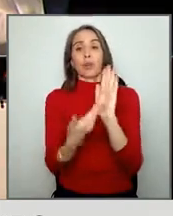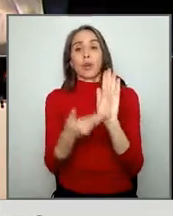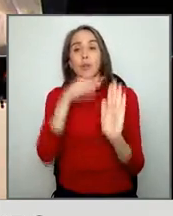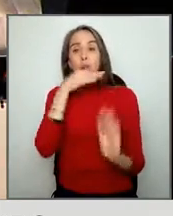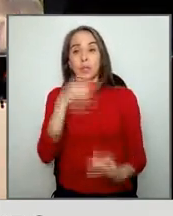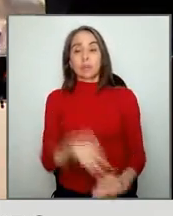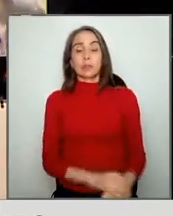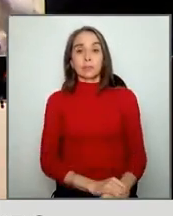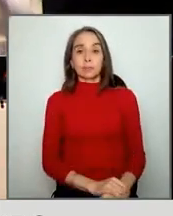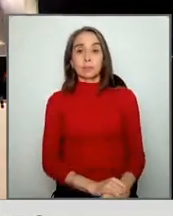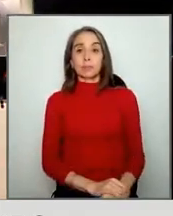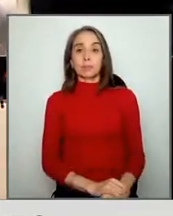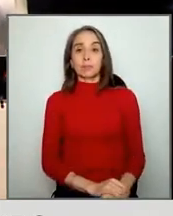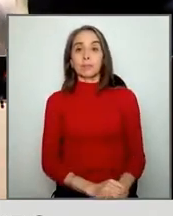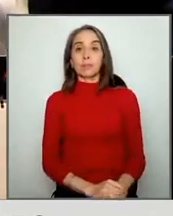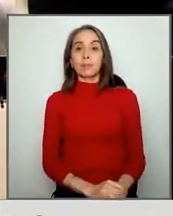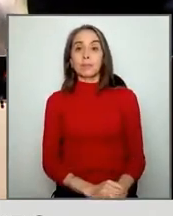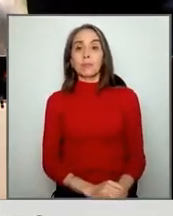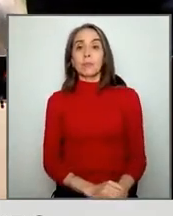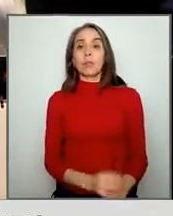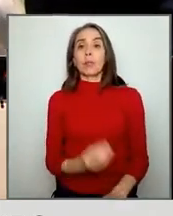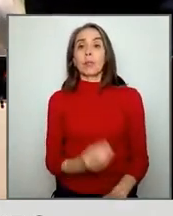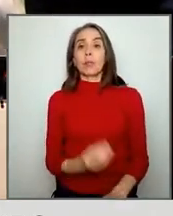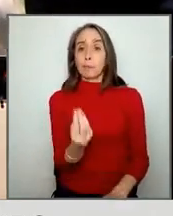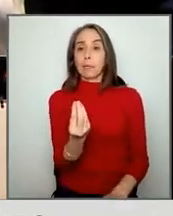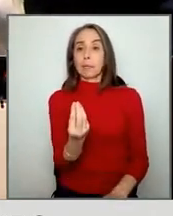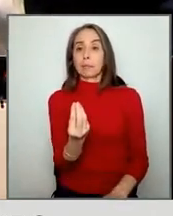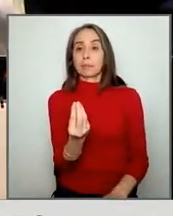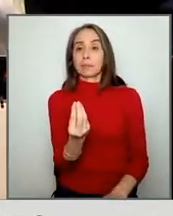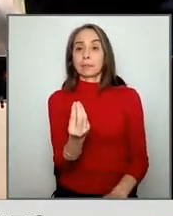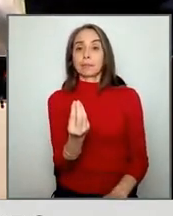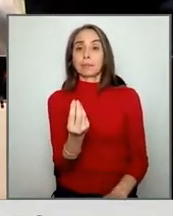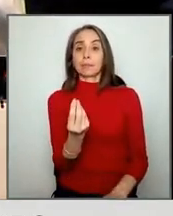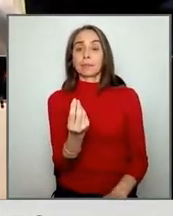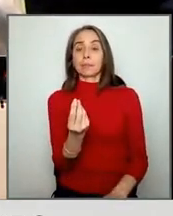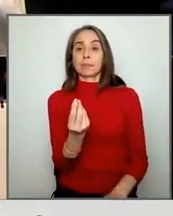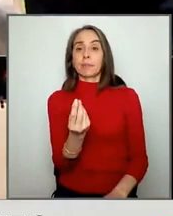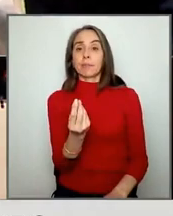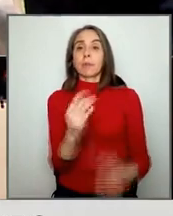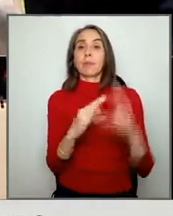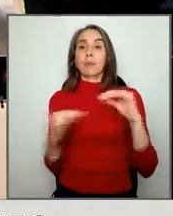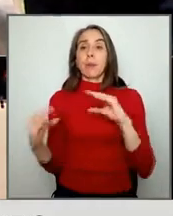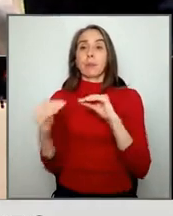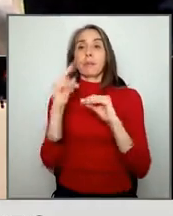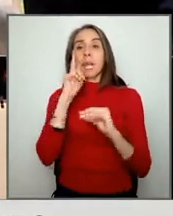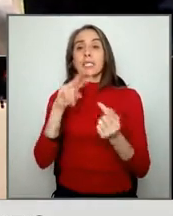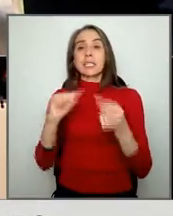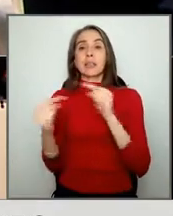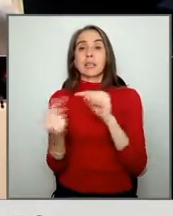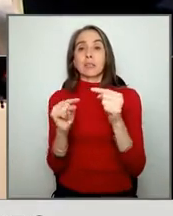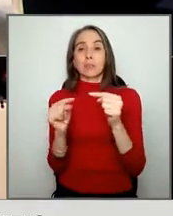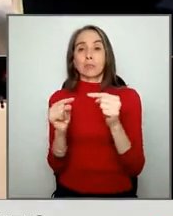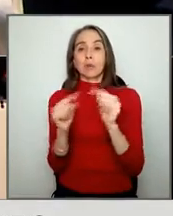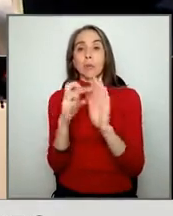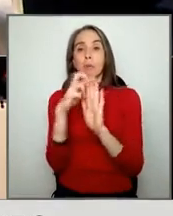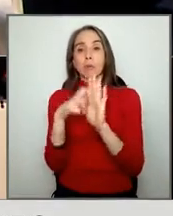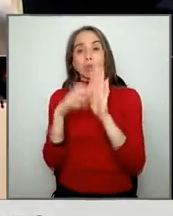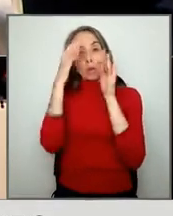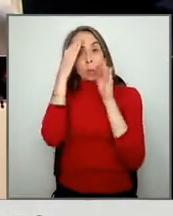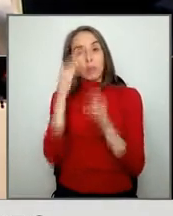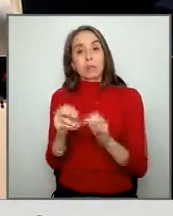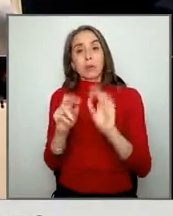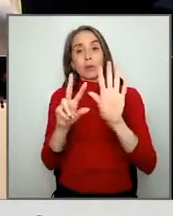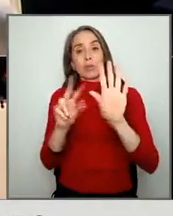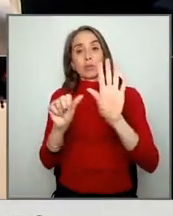siguiente bien a continuación corresponde tratar sin discusión la resolución ocho seis uno